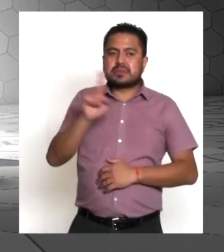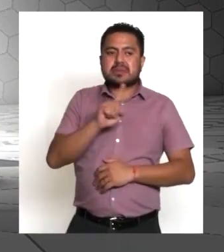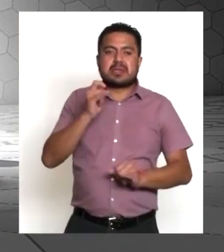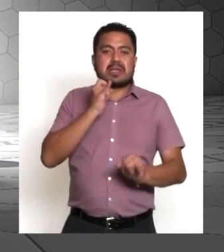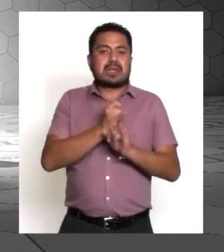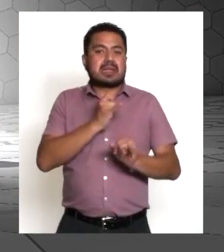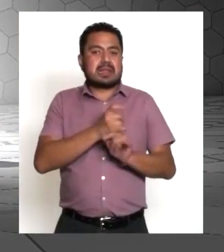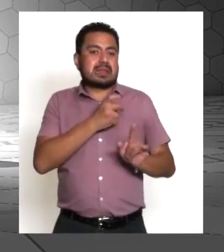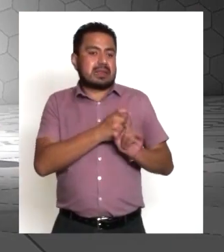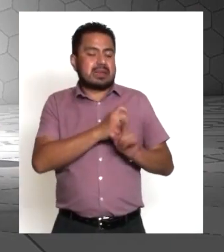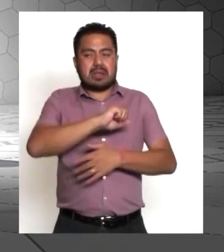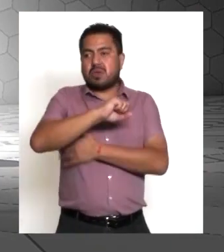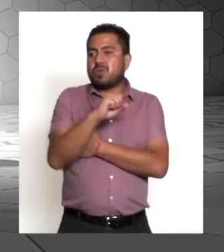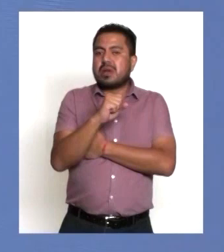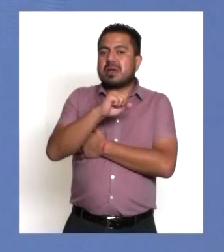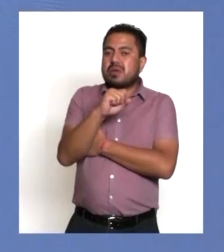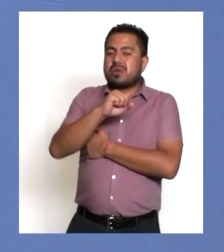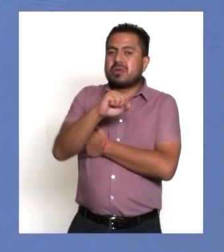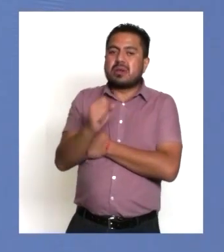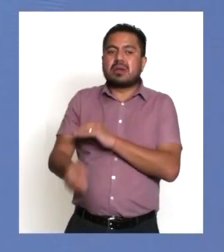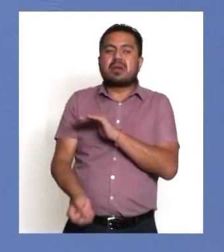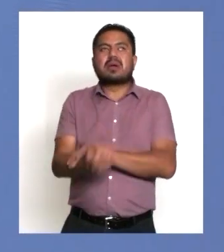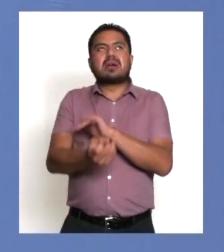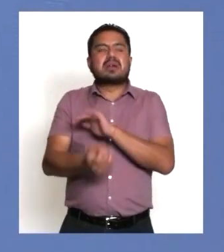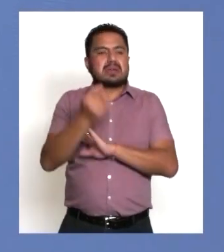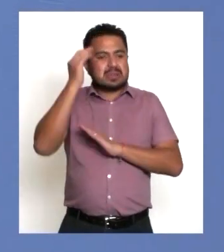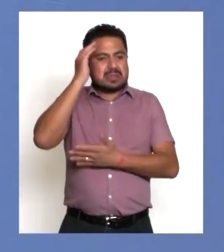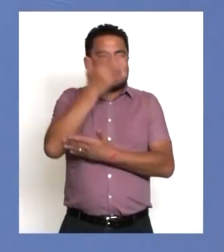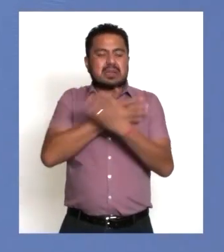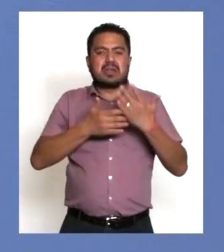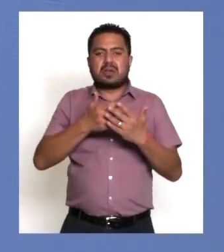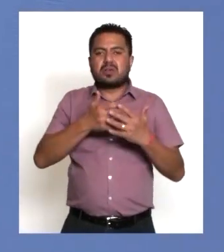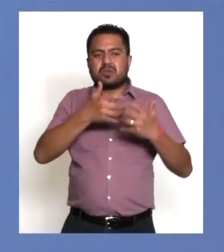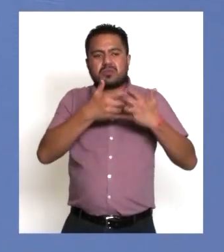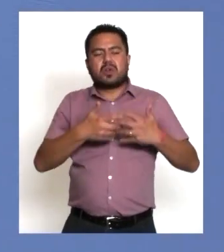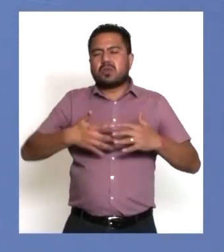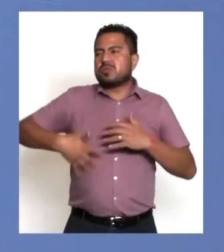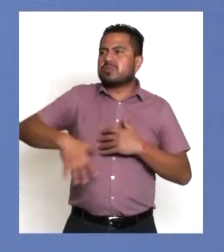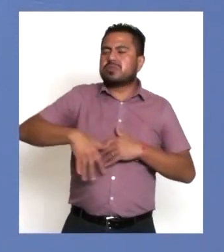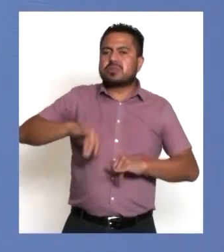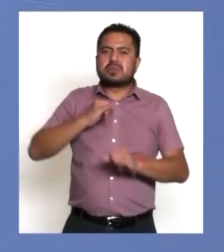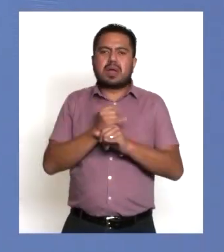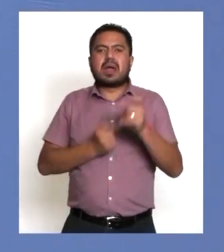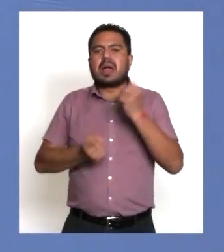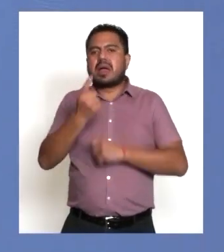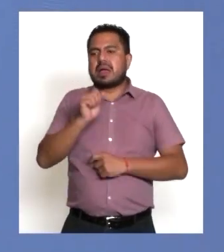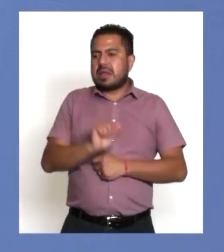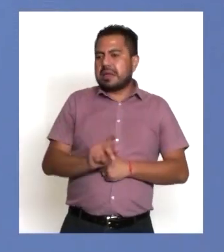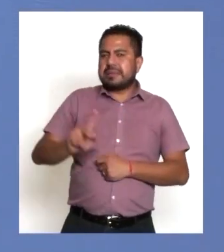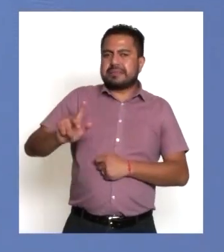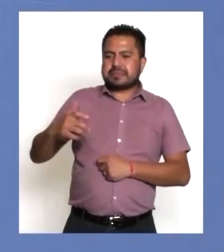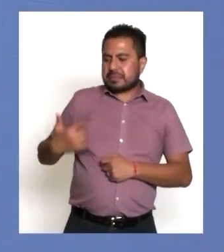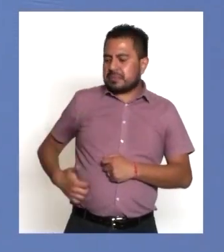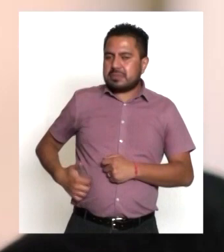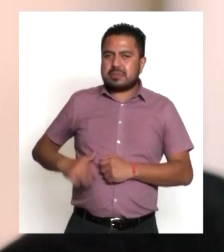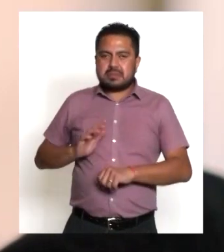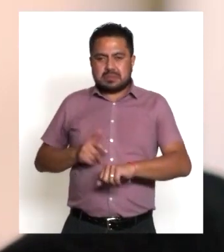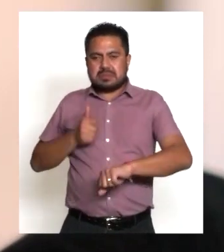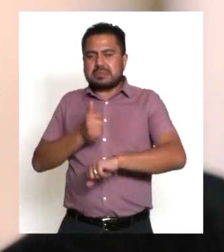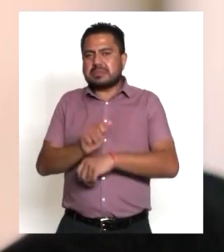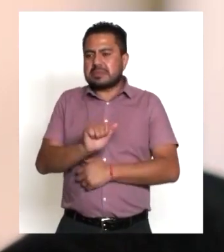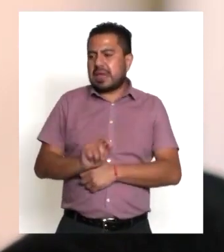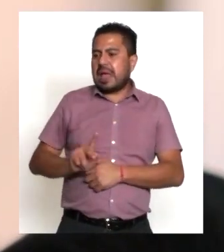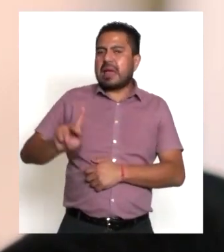computadora, están en Internet. Para acceder a estos servicios se usan los motores de búsqueda. En algunos dispositivos móviles